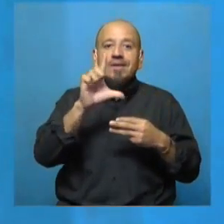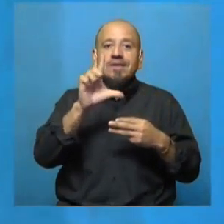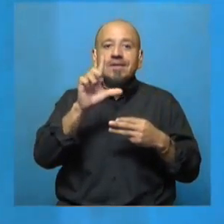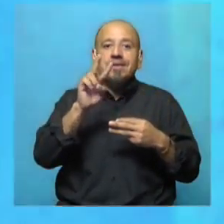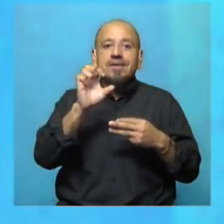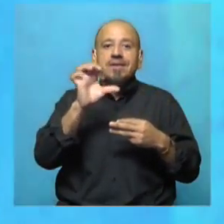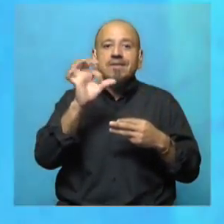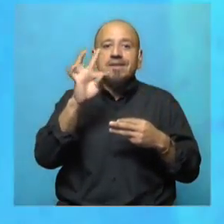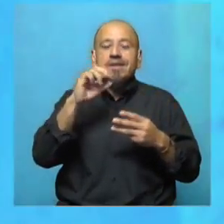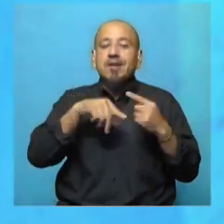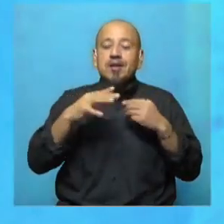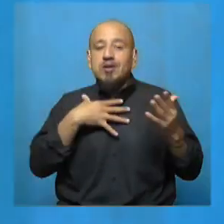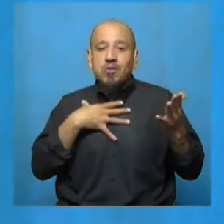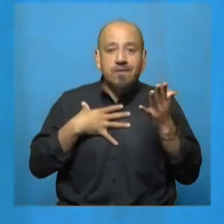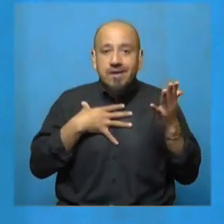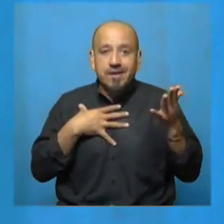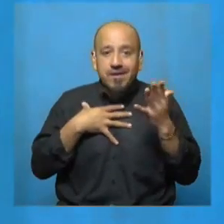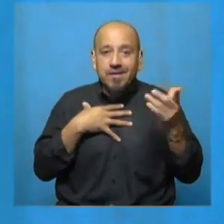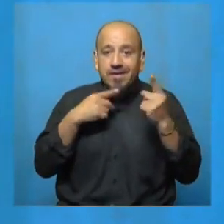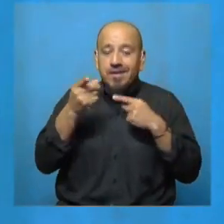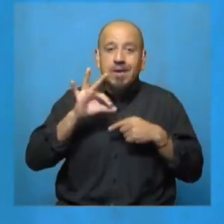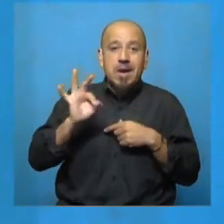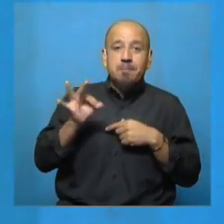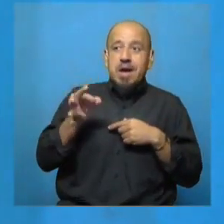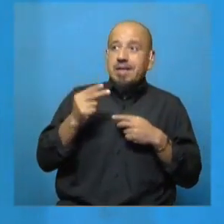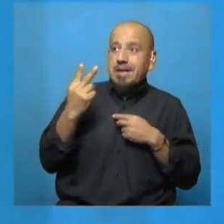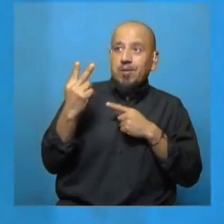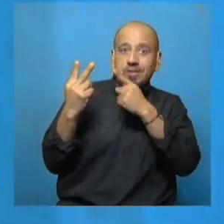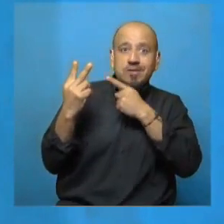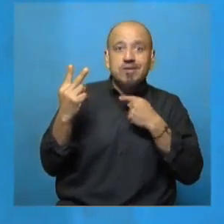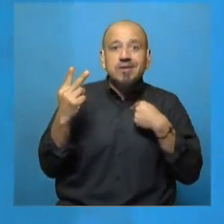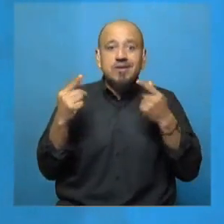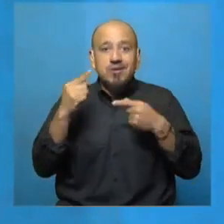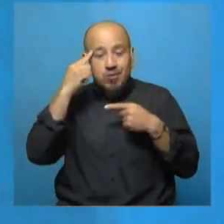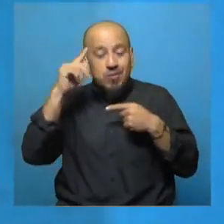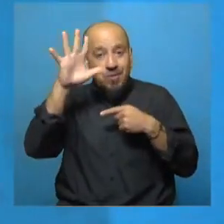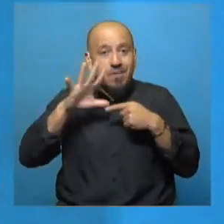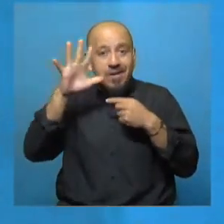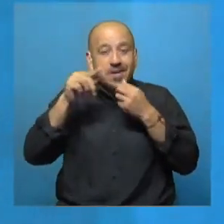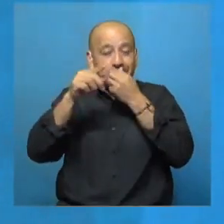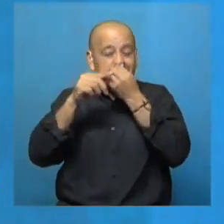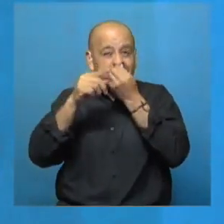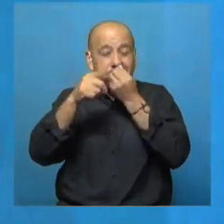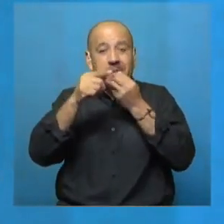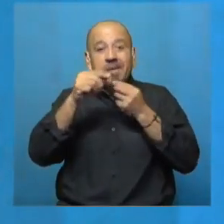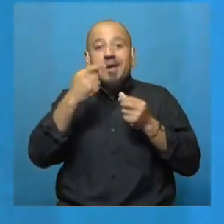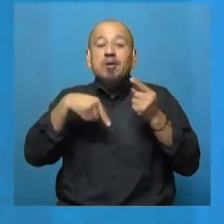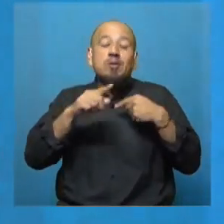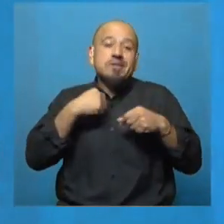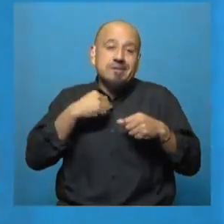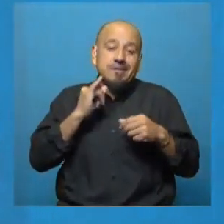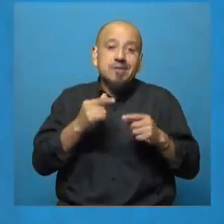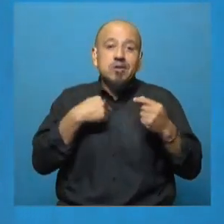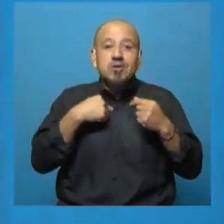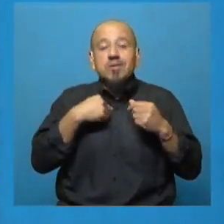Palacio peñarol o sea bailaba iba un poco al ritmo de mis hermanas y me imagino que son Travolta y volviendo por ese lado y este y bueno